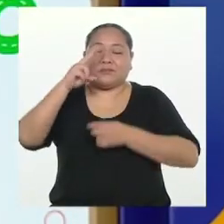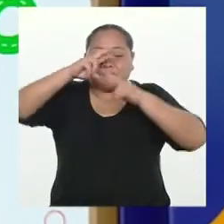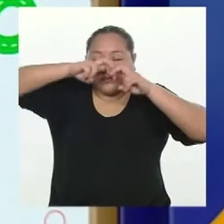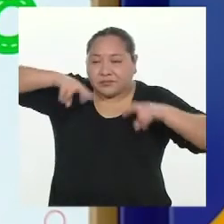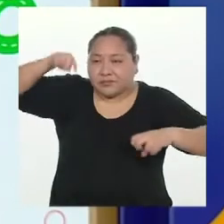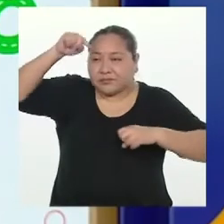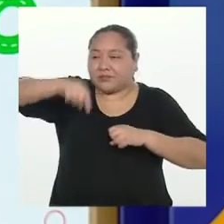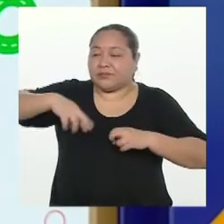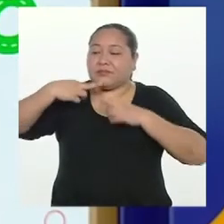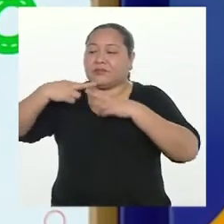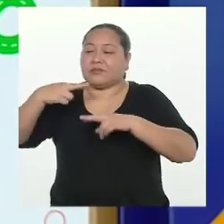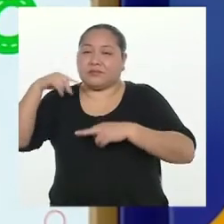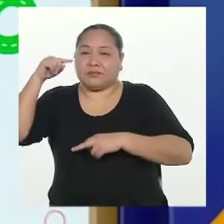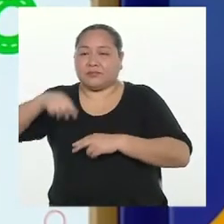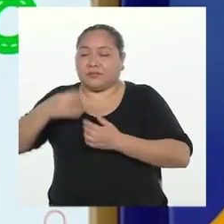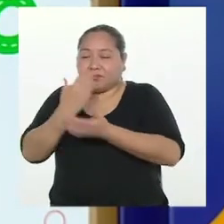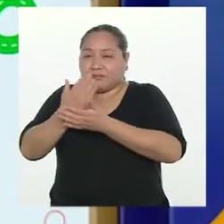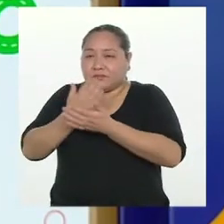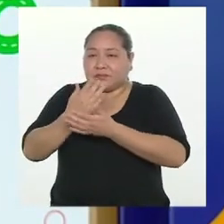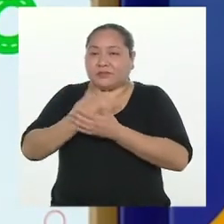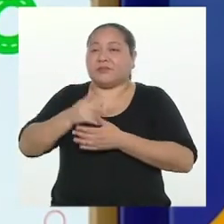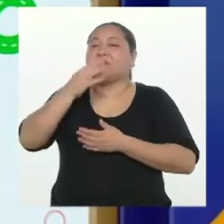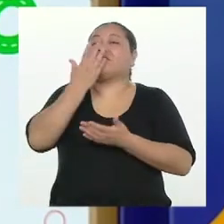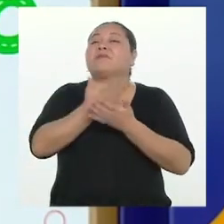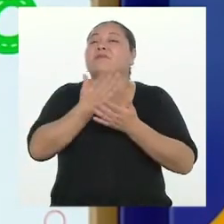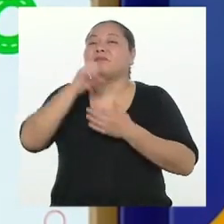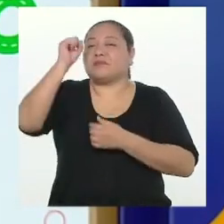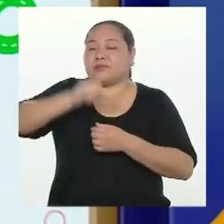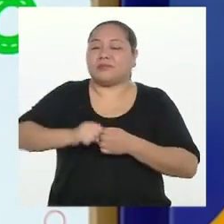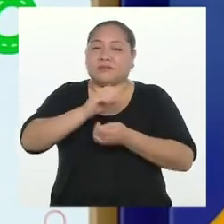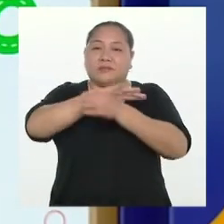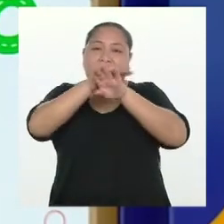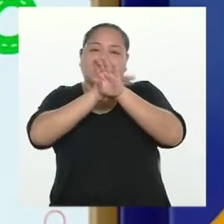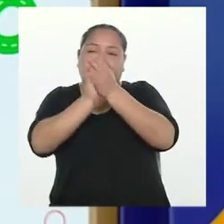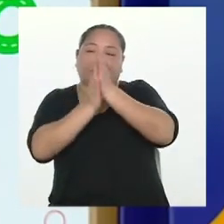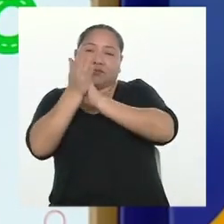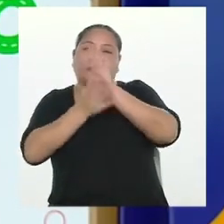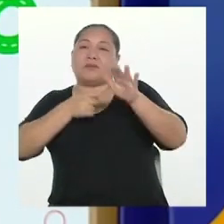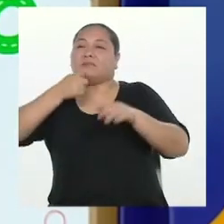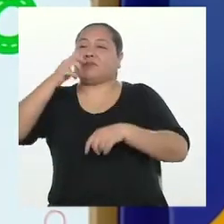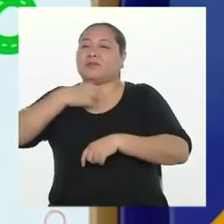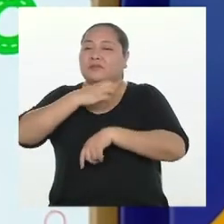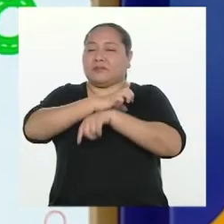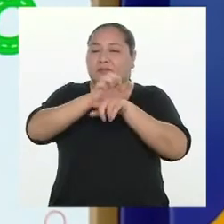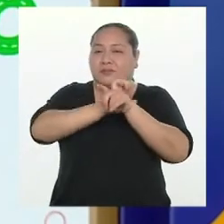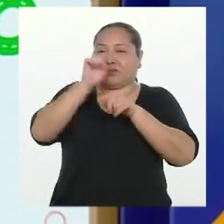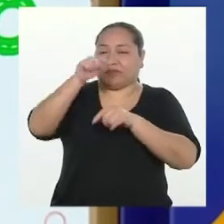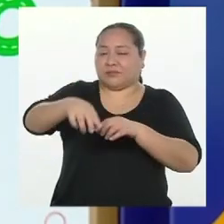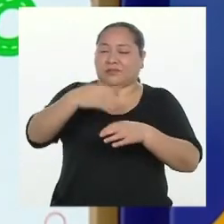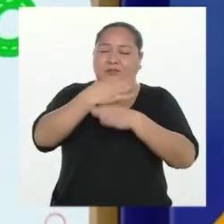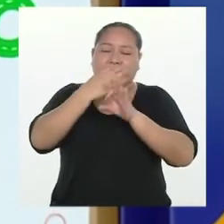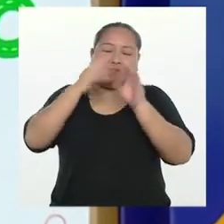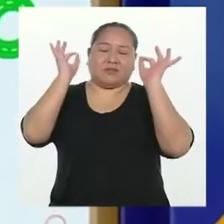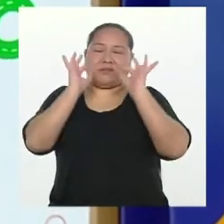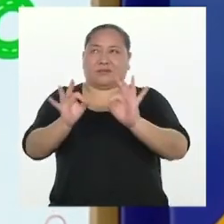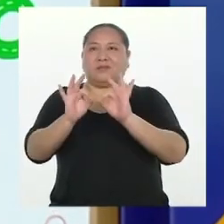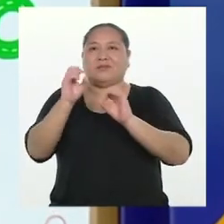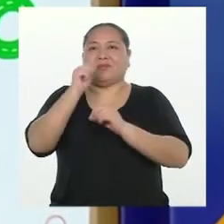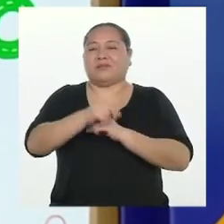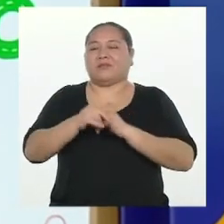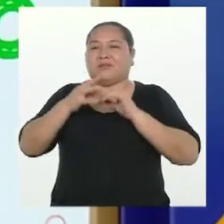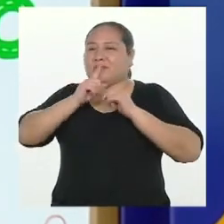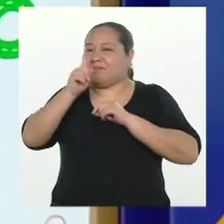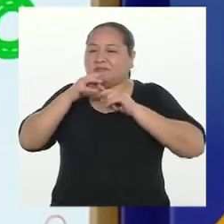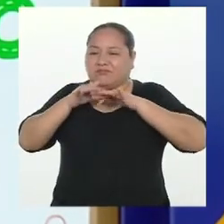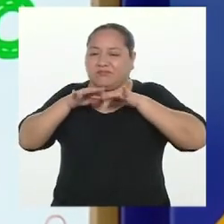los datos que resultaron de nuestro experimento y confirmamos que el lavado de manos con agua y jabón es la forma más efectiva de evitar la propagación de